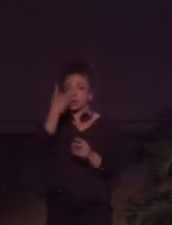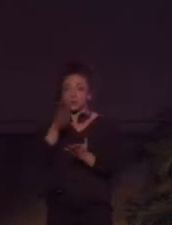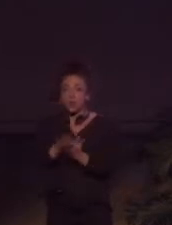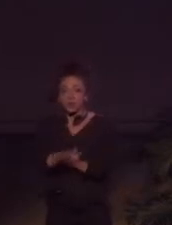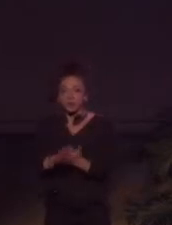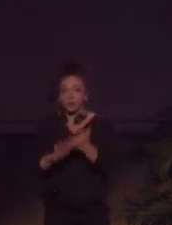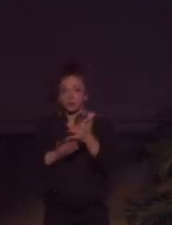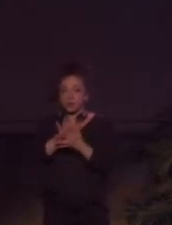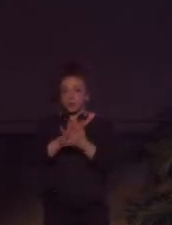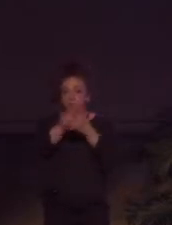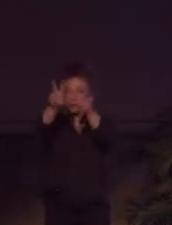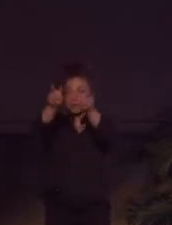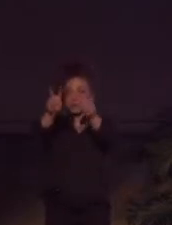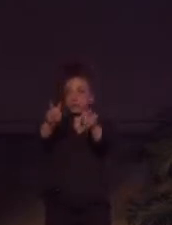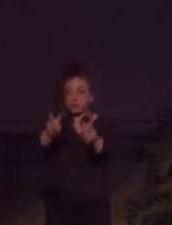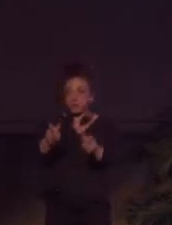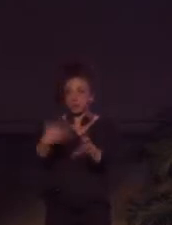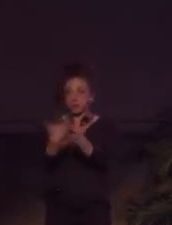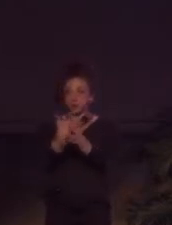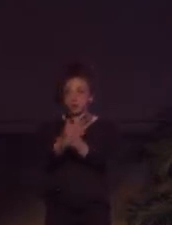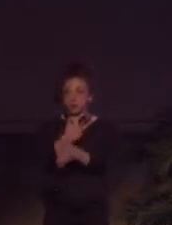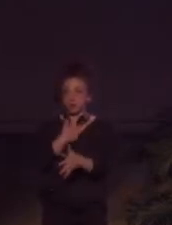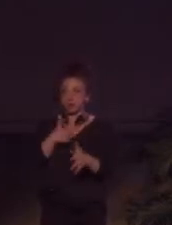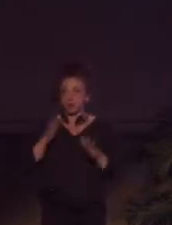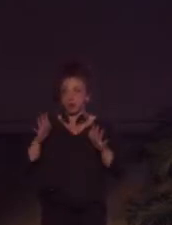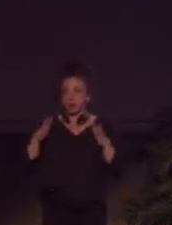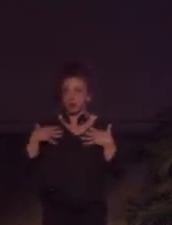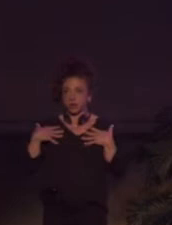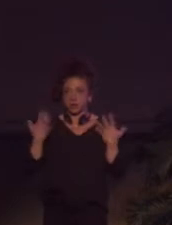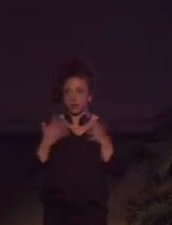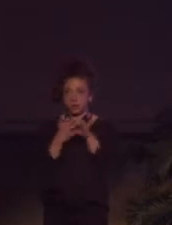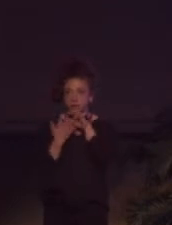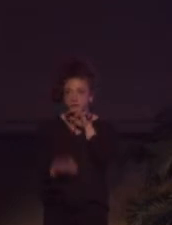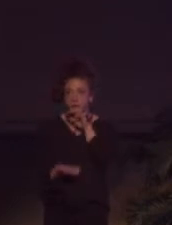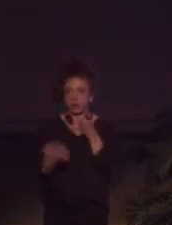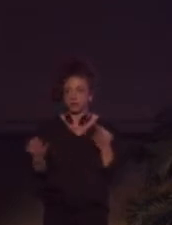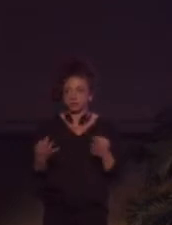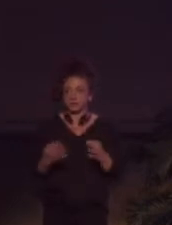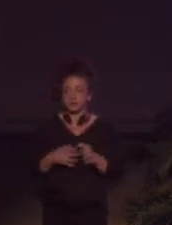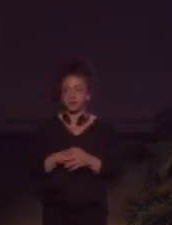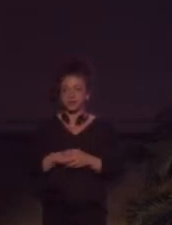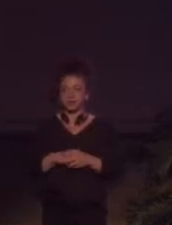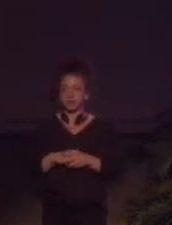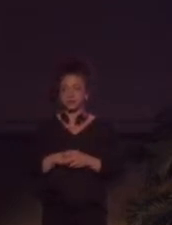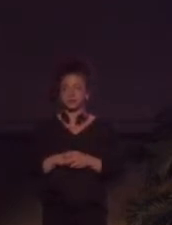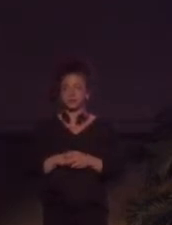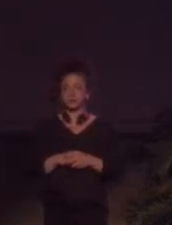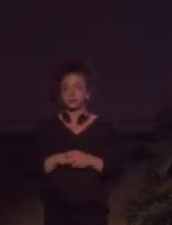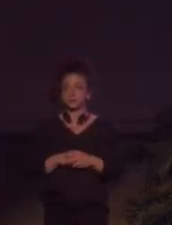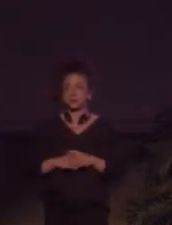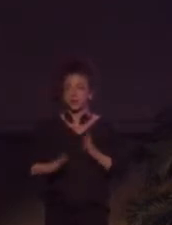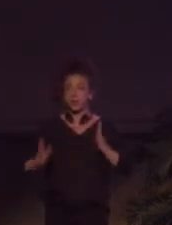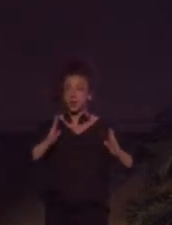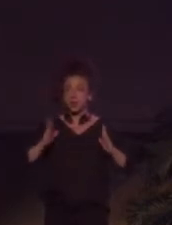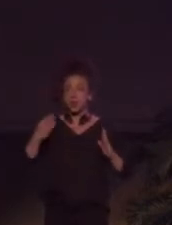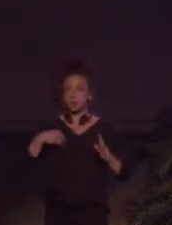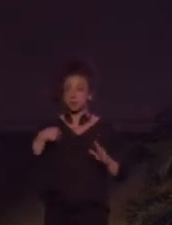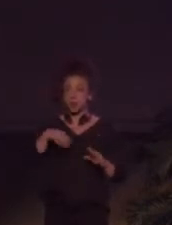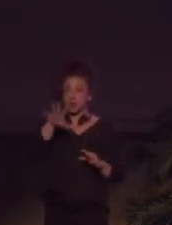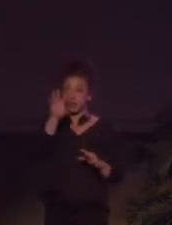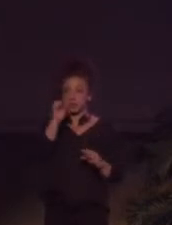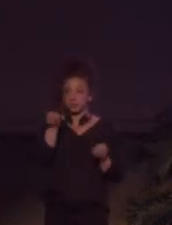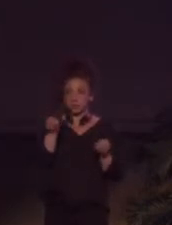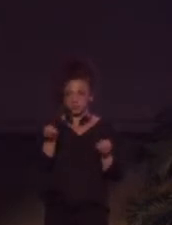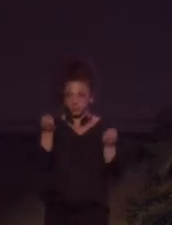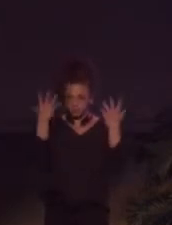como todo aquello, para mí fue como una charla súper impactante que me quedé como, dije, madre mía, tengo que deciros que en aquel momento no entendí gran cosa, o